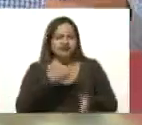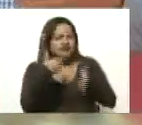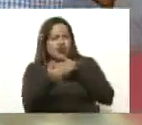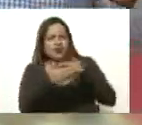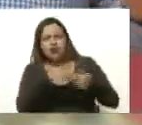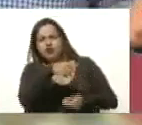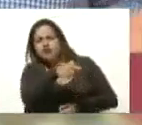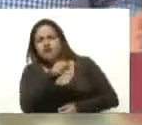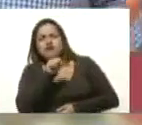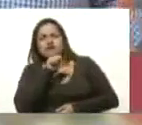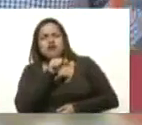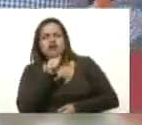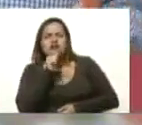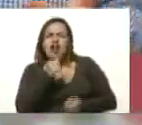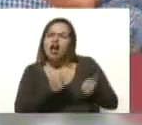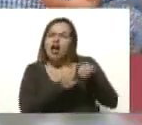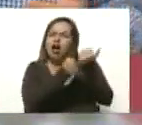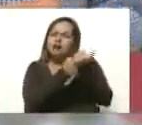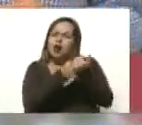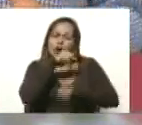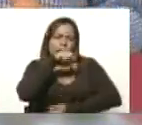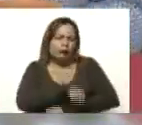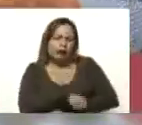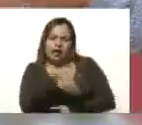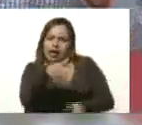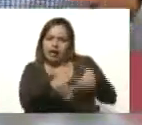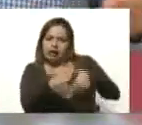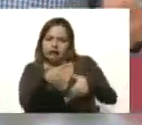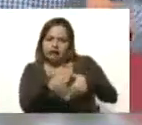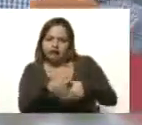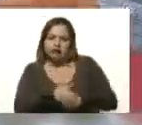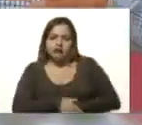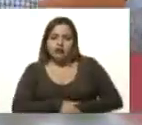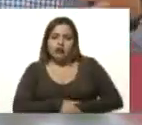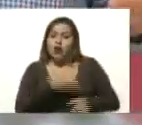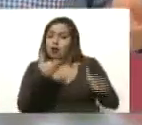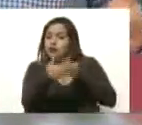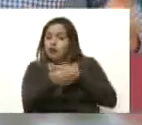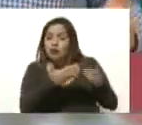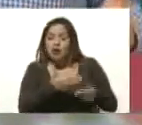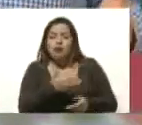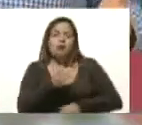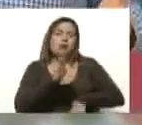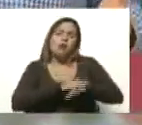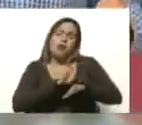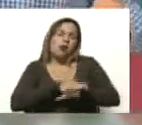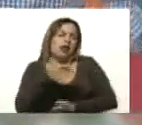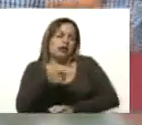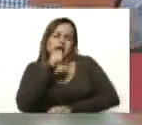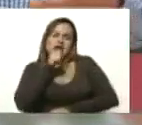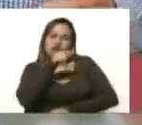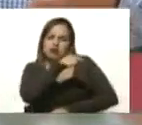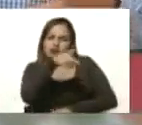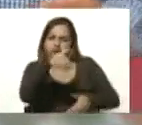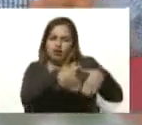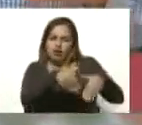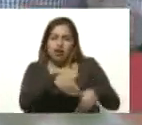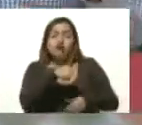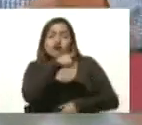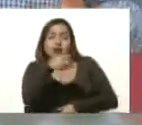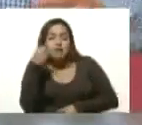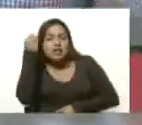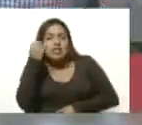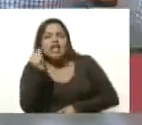independientemente de sus simpatías electorales, independientemente de por quién votaría usted, ¿quién cree